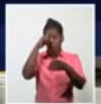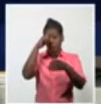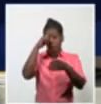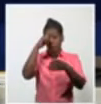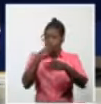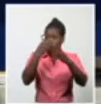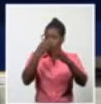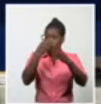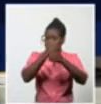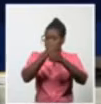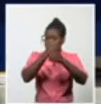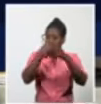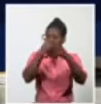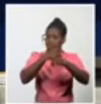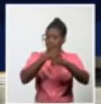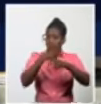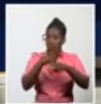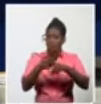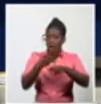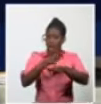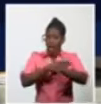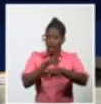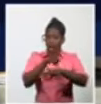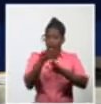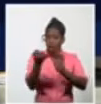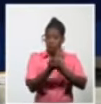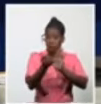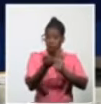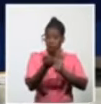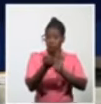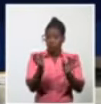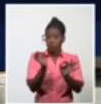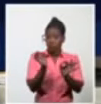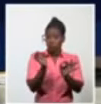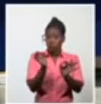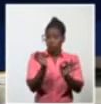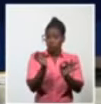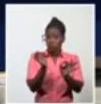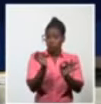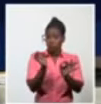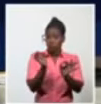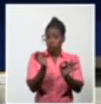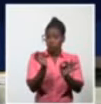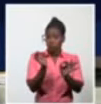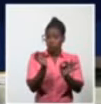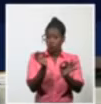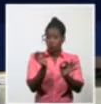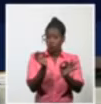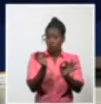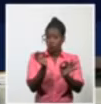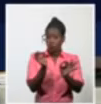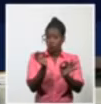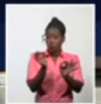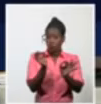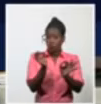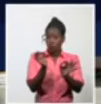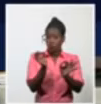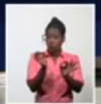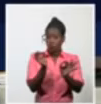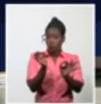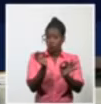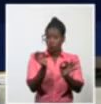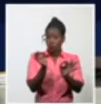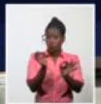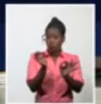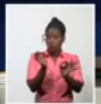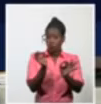certificada para aplicar a una población. Entonces, viendo la explicación que se dio ahí